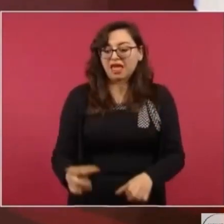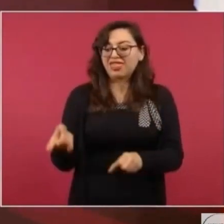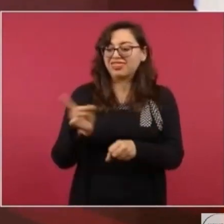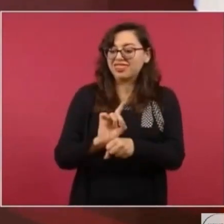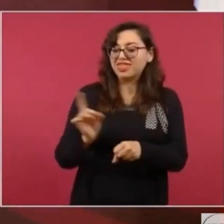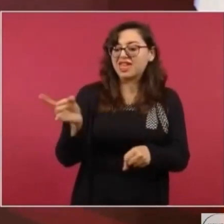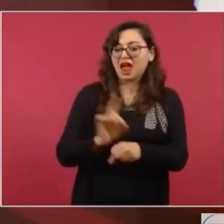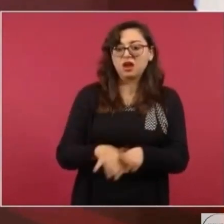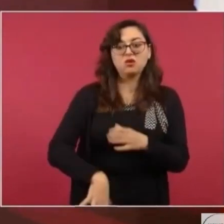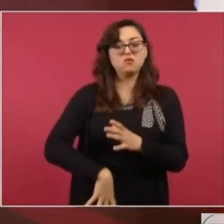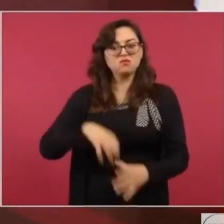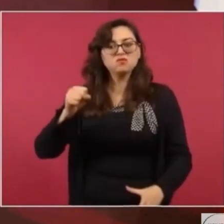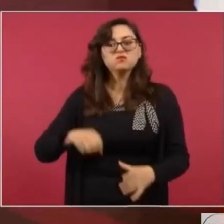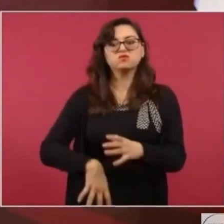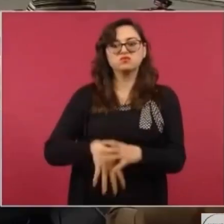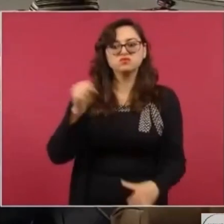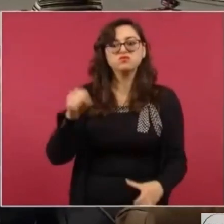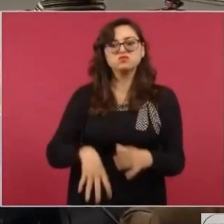¿Por qué?